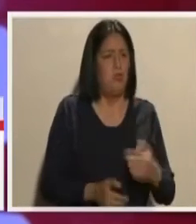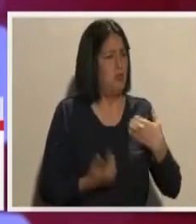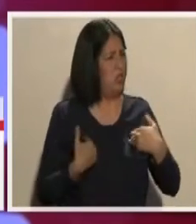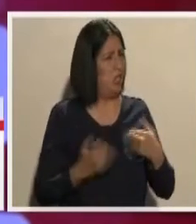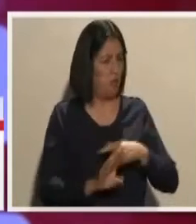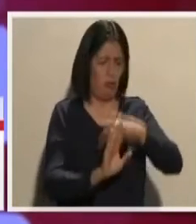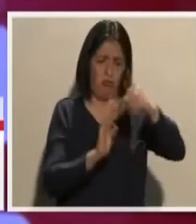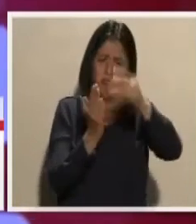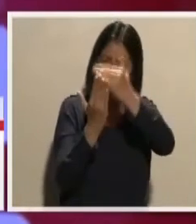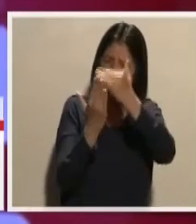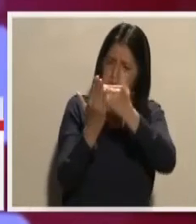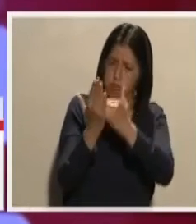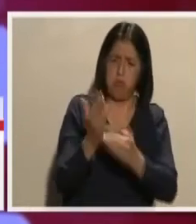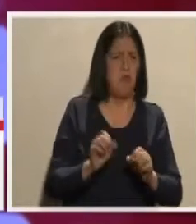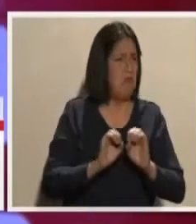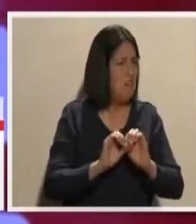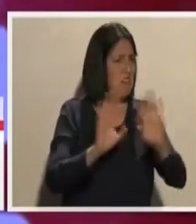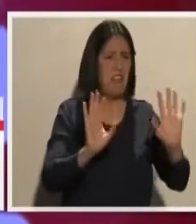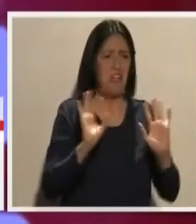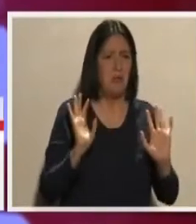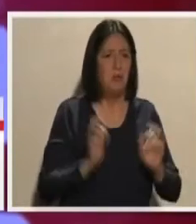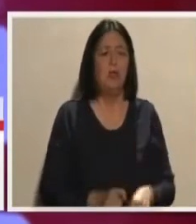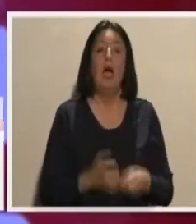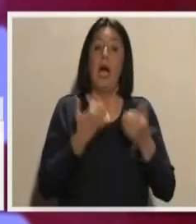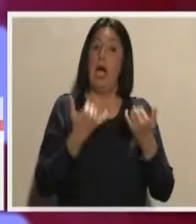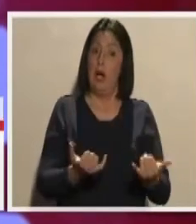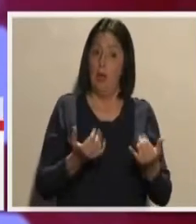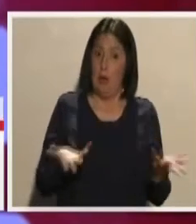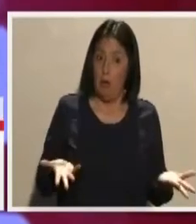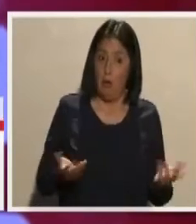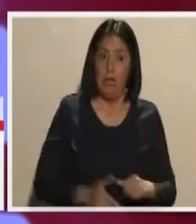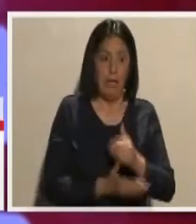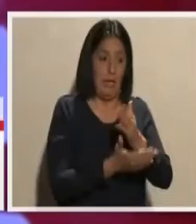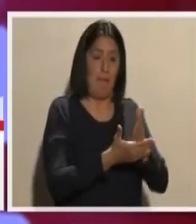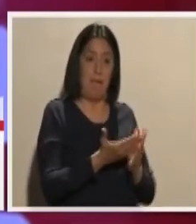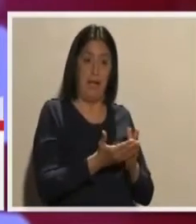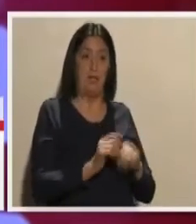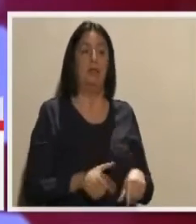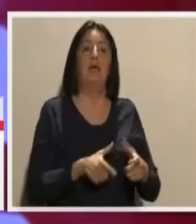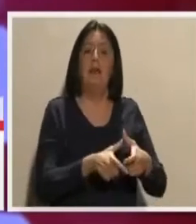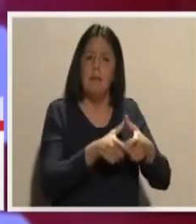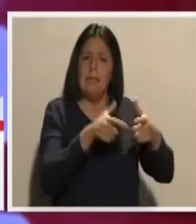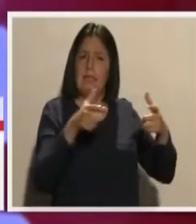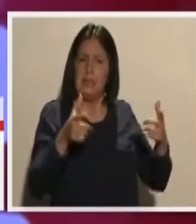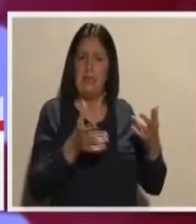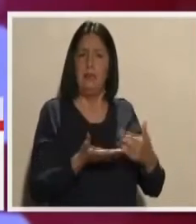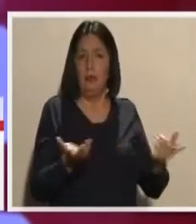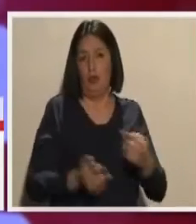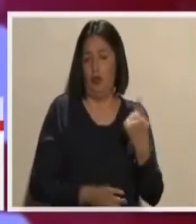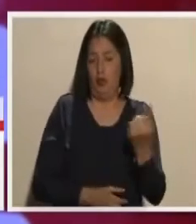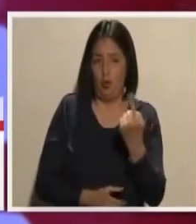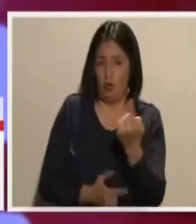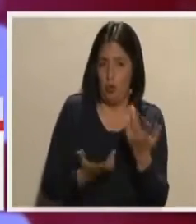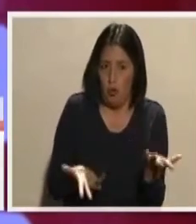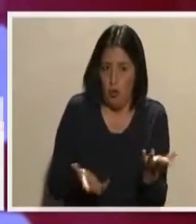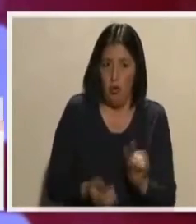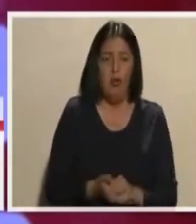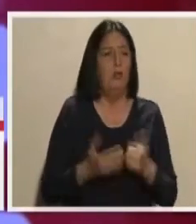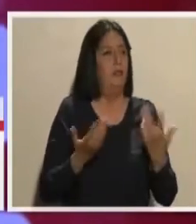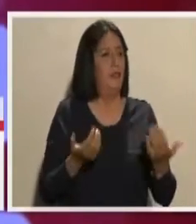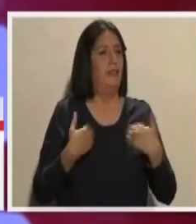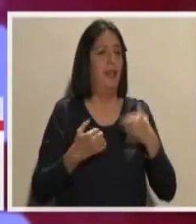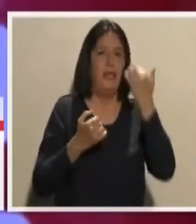muy claro. Ahora, tenemos que ver también la parte macro, No se trata simplemente de